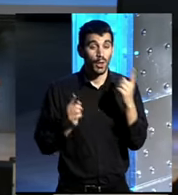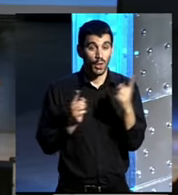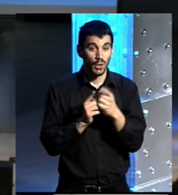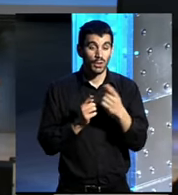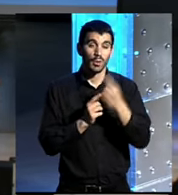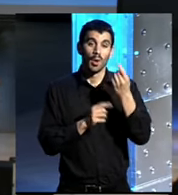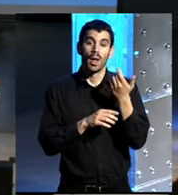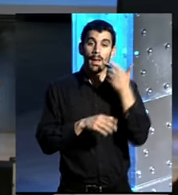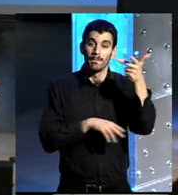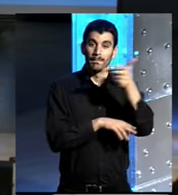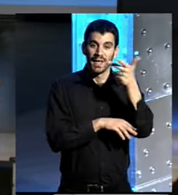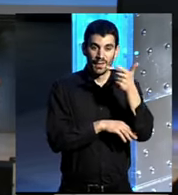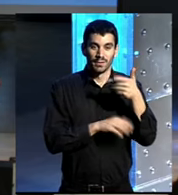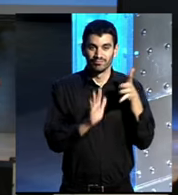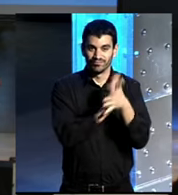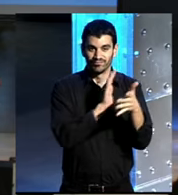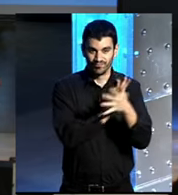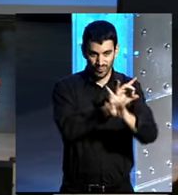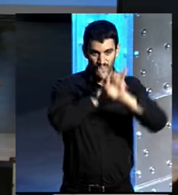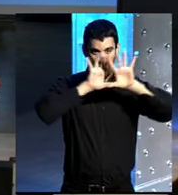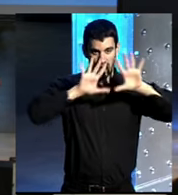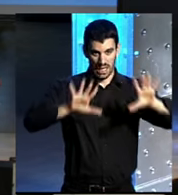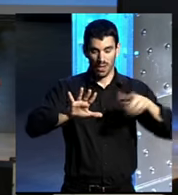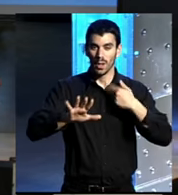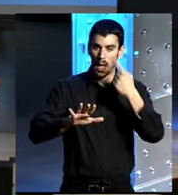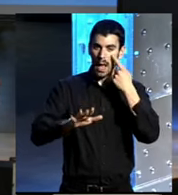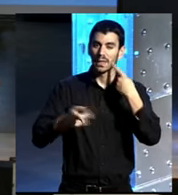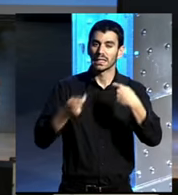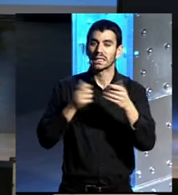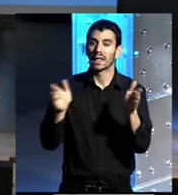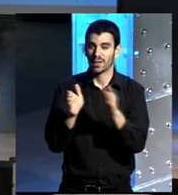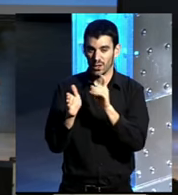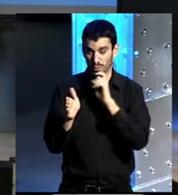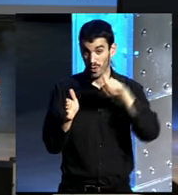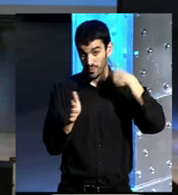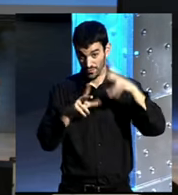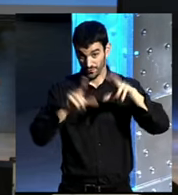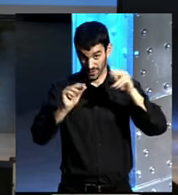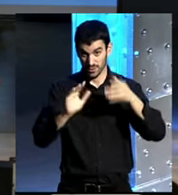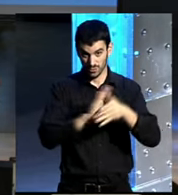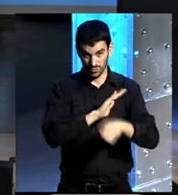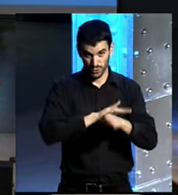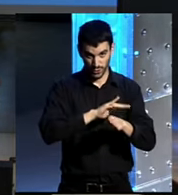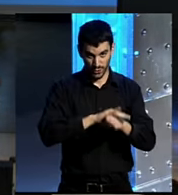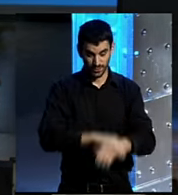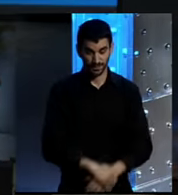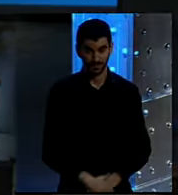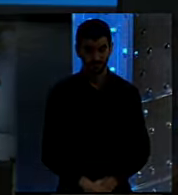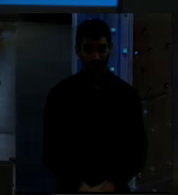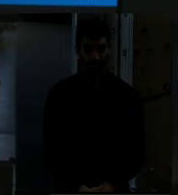1000 palabras, y para que veáis la tienda y un poco lo que hacen, y luego explicaré alguna cosa más.